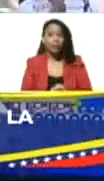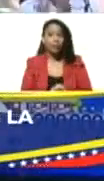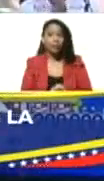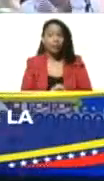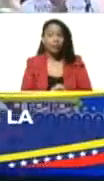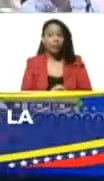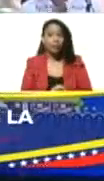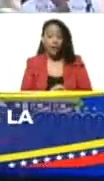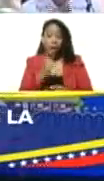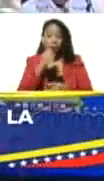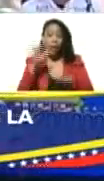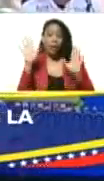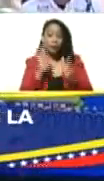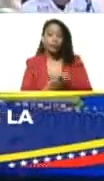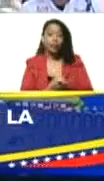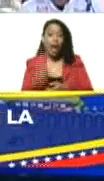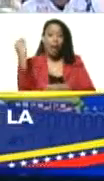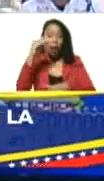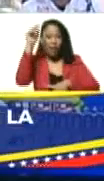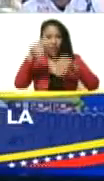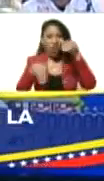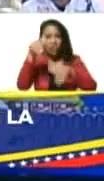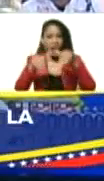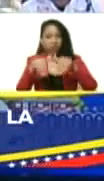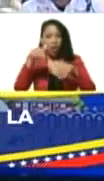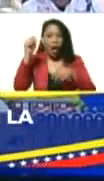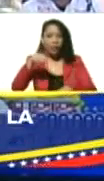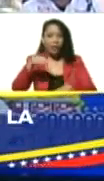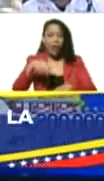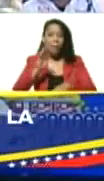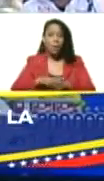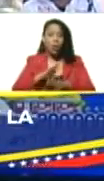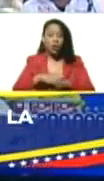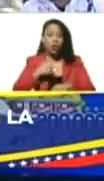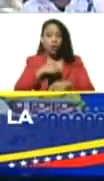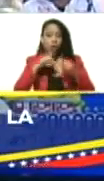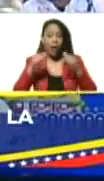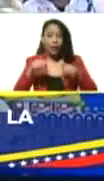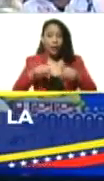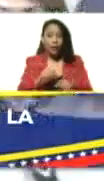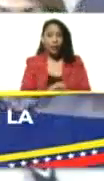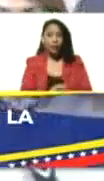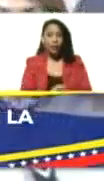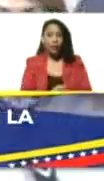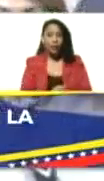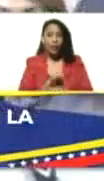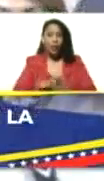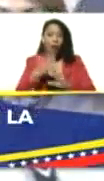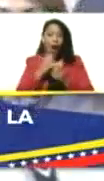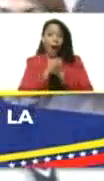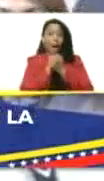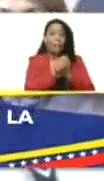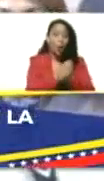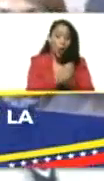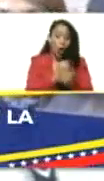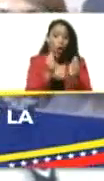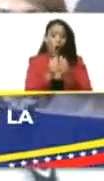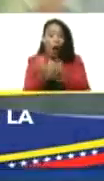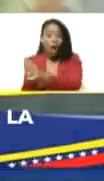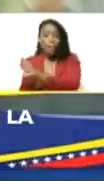Ajá, bueno. La más votada, bueno. La más votada. Por eso estamos aquí. Por eso estamos acá, porque amor con amor se